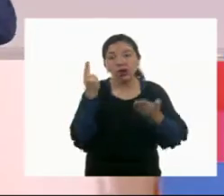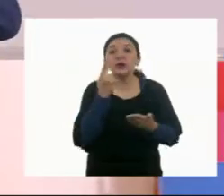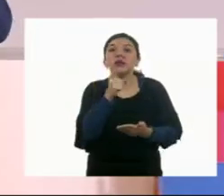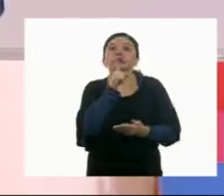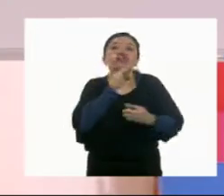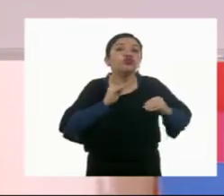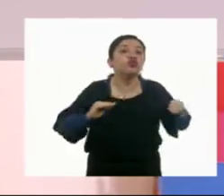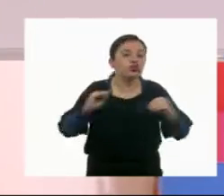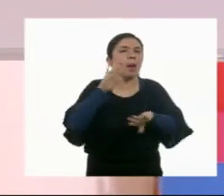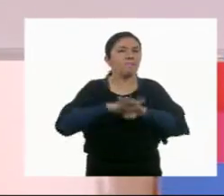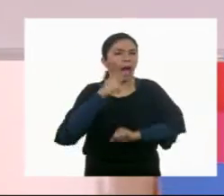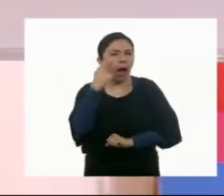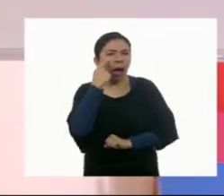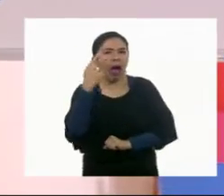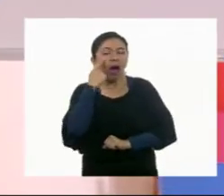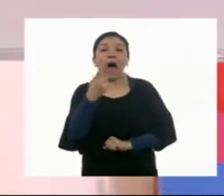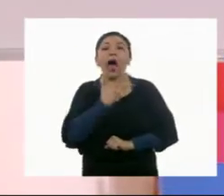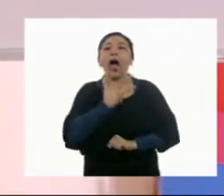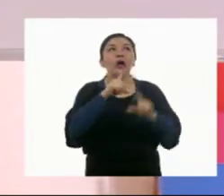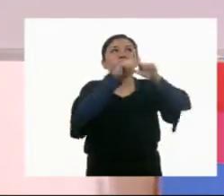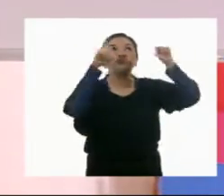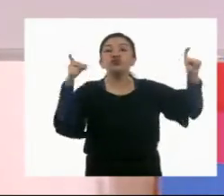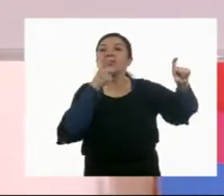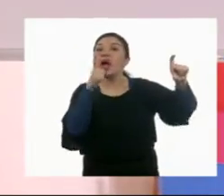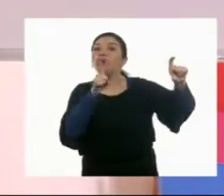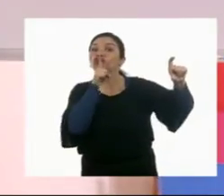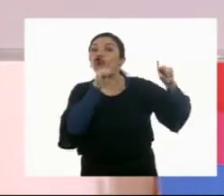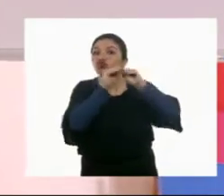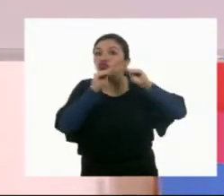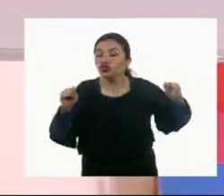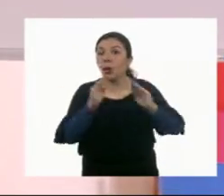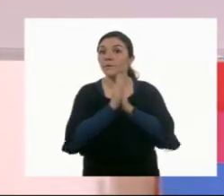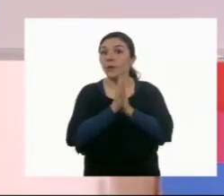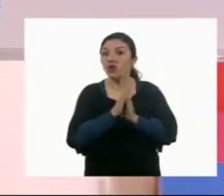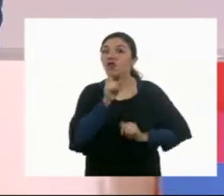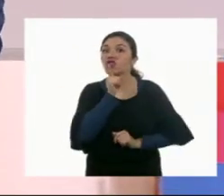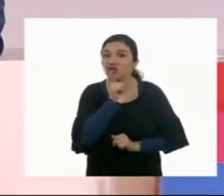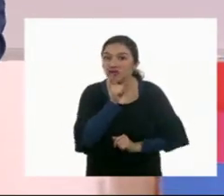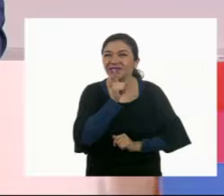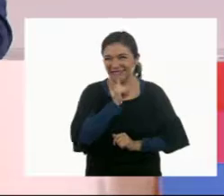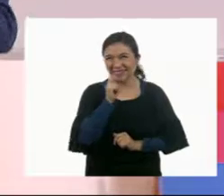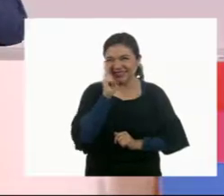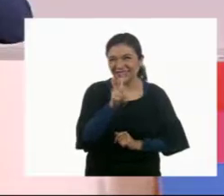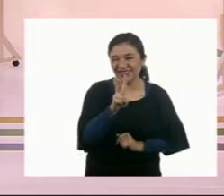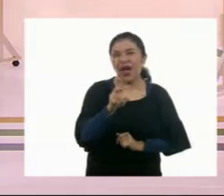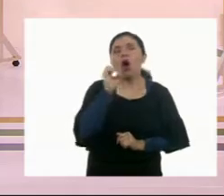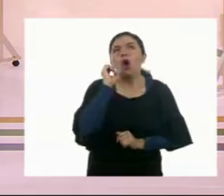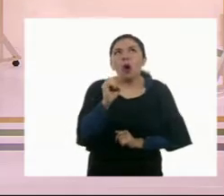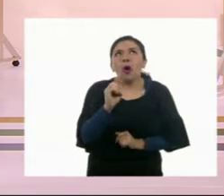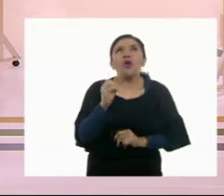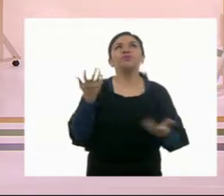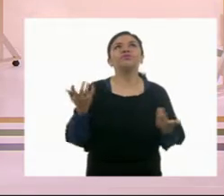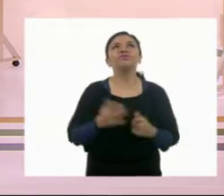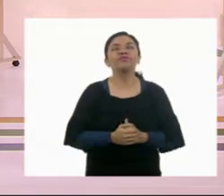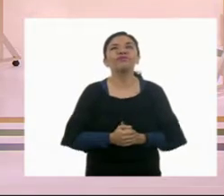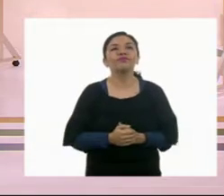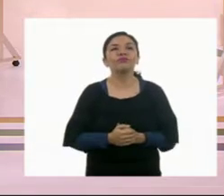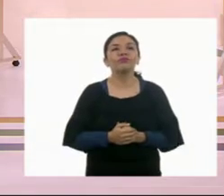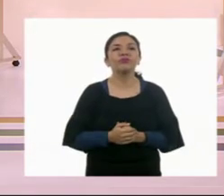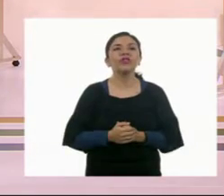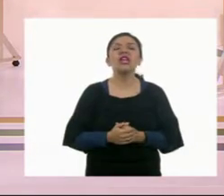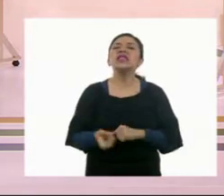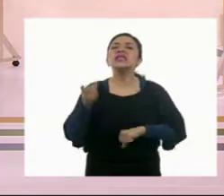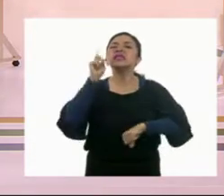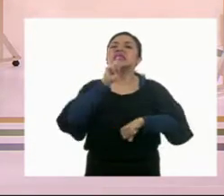silencio. Normalmente nos encontramos con los letreros que ahí dice silencio, por favor, ¿no? O, no sé, cuando estamos en una